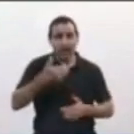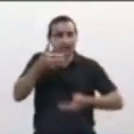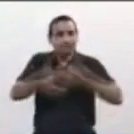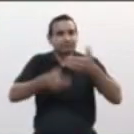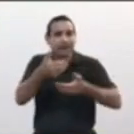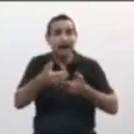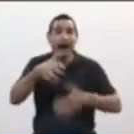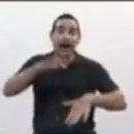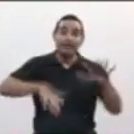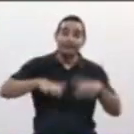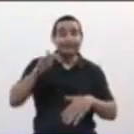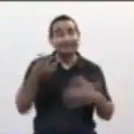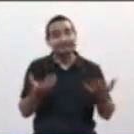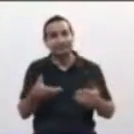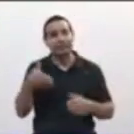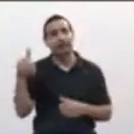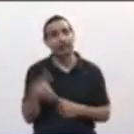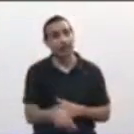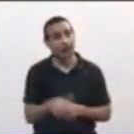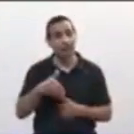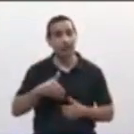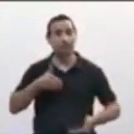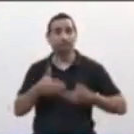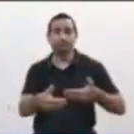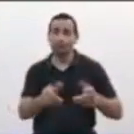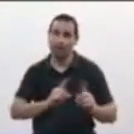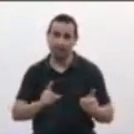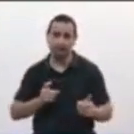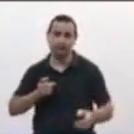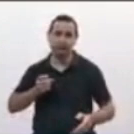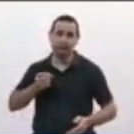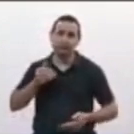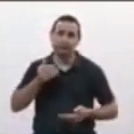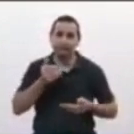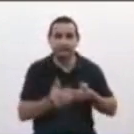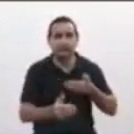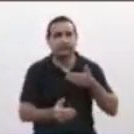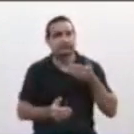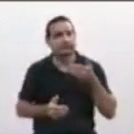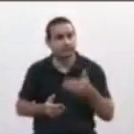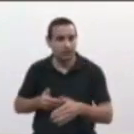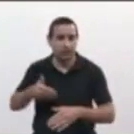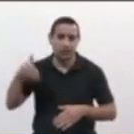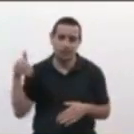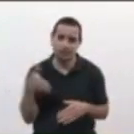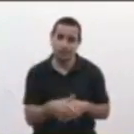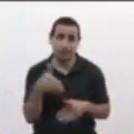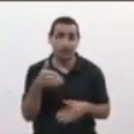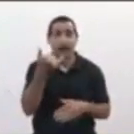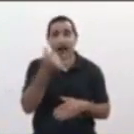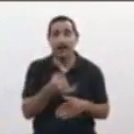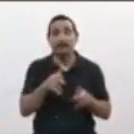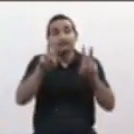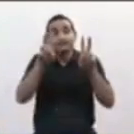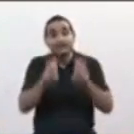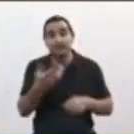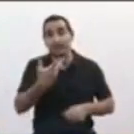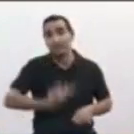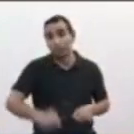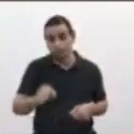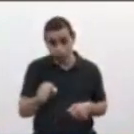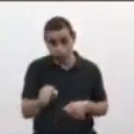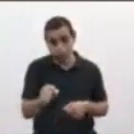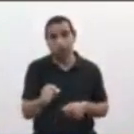como decía un ritmo mucho menor del que debería ser ahí está todavía la interrupción voluntaria del embarazo